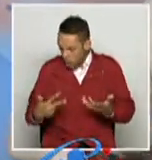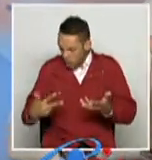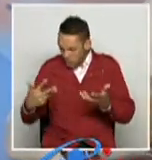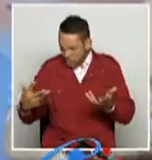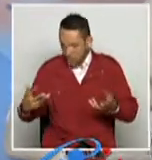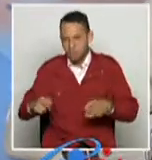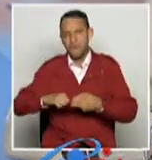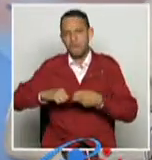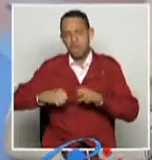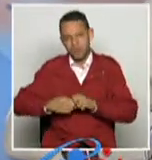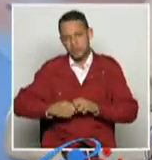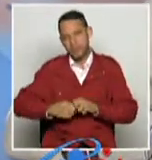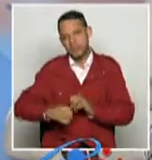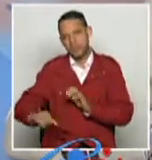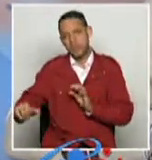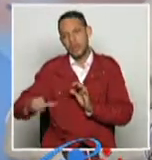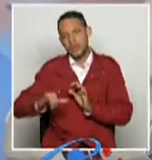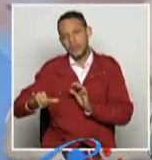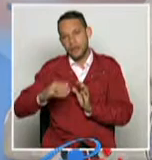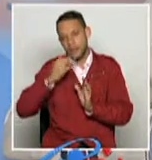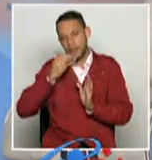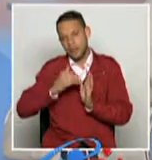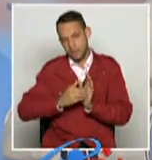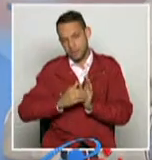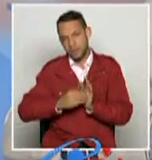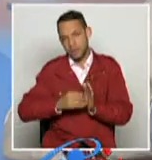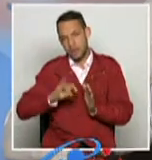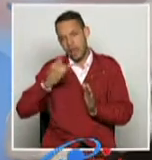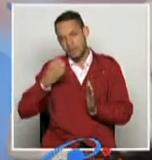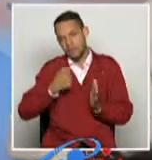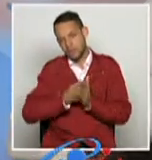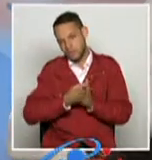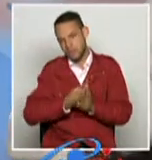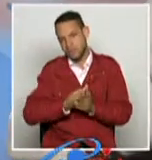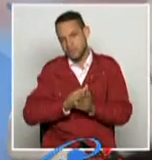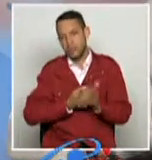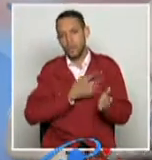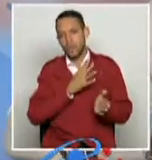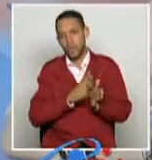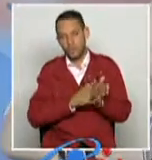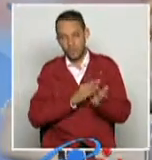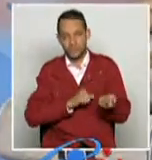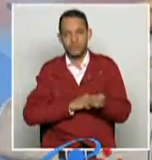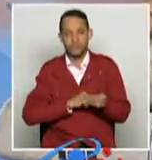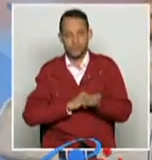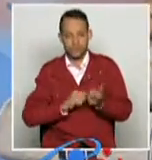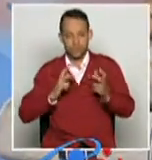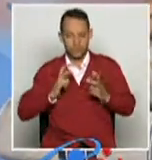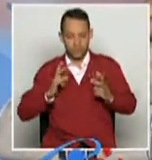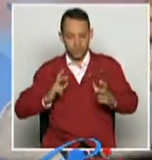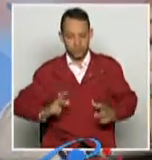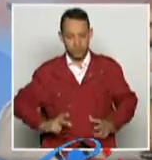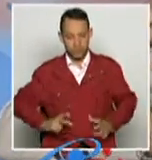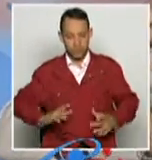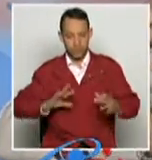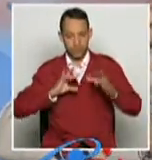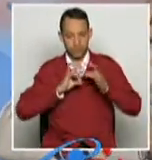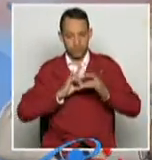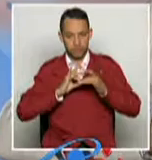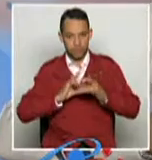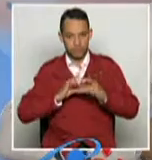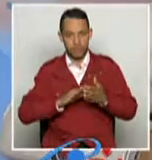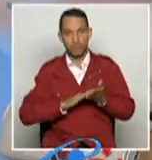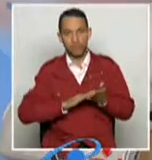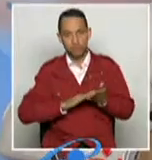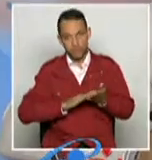así como ponía el ejemplo del accidente, y el cuerpo procesa esto para ayudar, para reparar